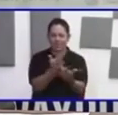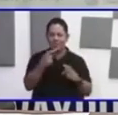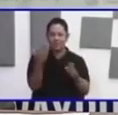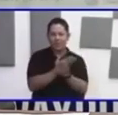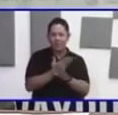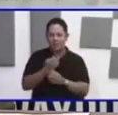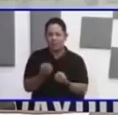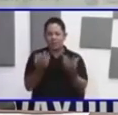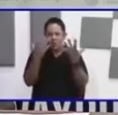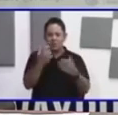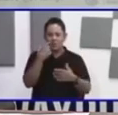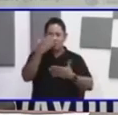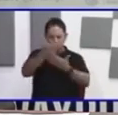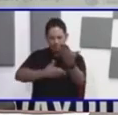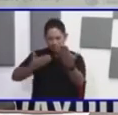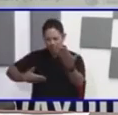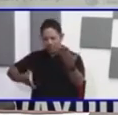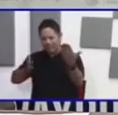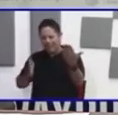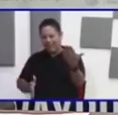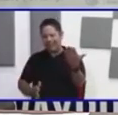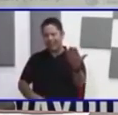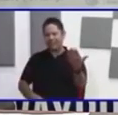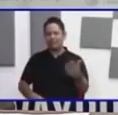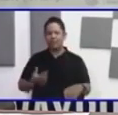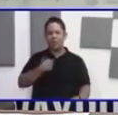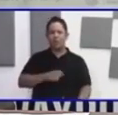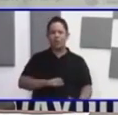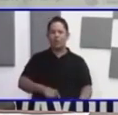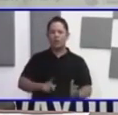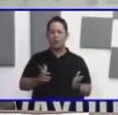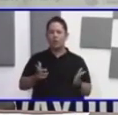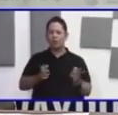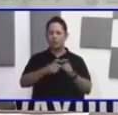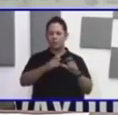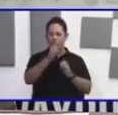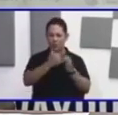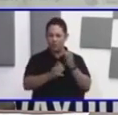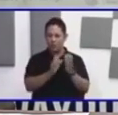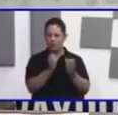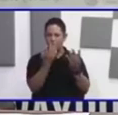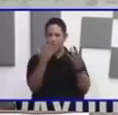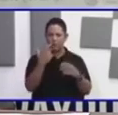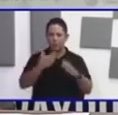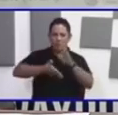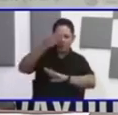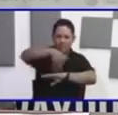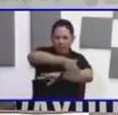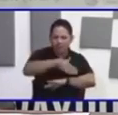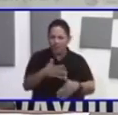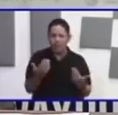momentos, sé que no ha sido fácil el pico y cédula, que deban salir 2 veces a la semana, pero les hago un llamado a la comunidad